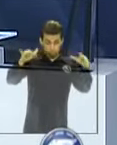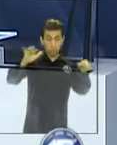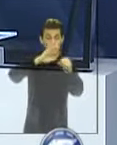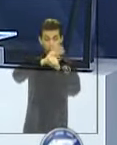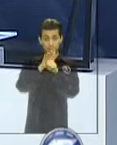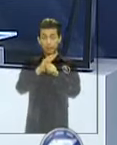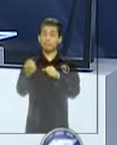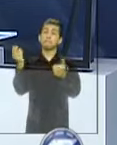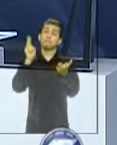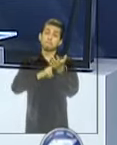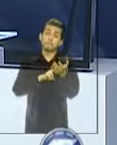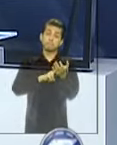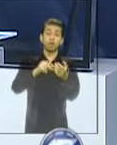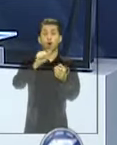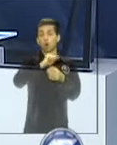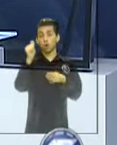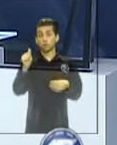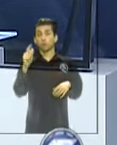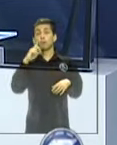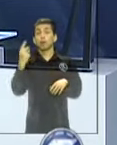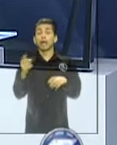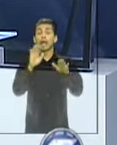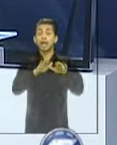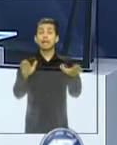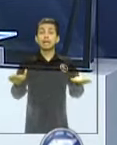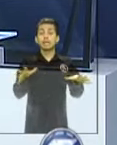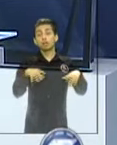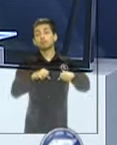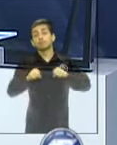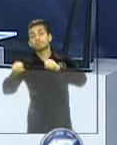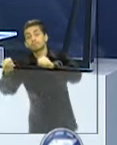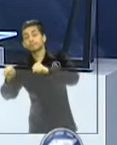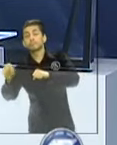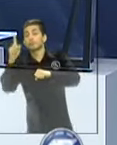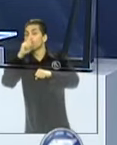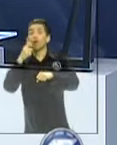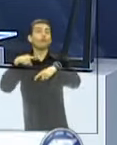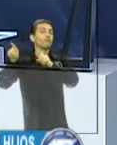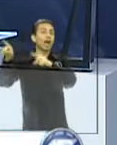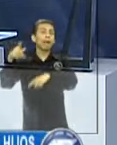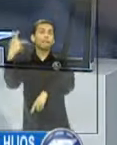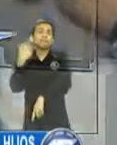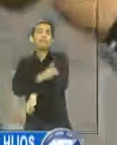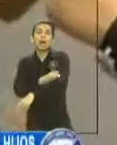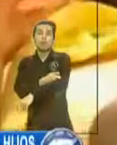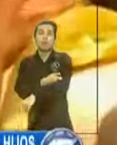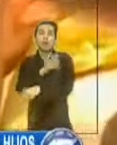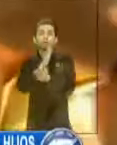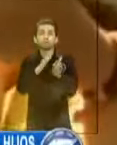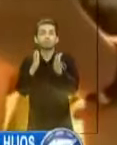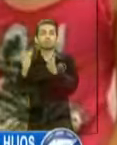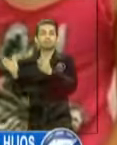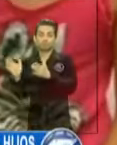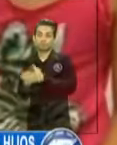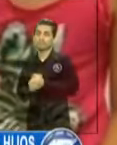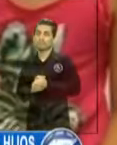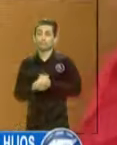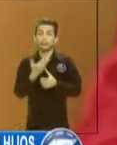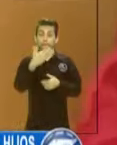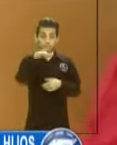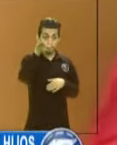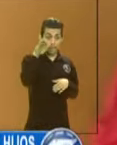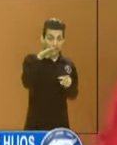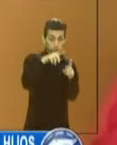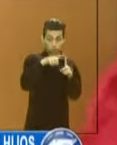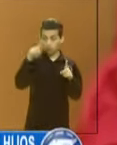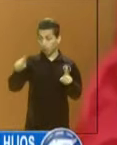padres no están llevando a los infantes a sus vacunaciones respectivas. De marzo a junio de este año, la